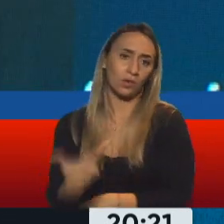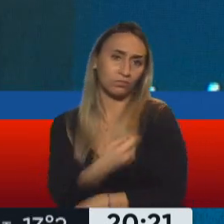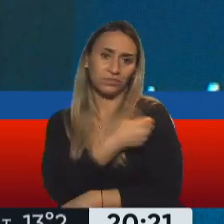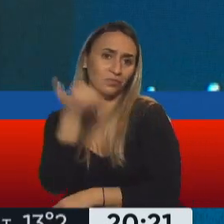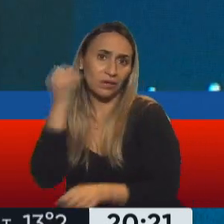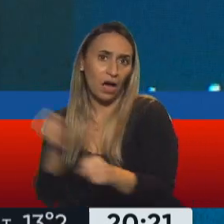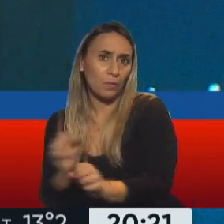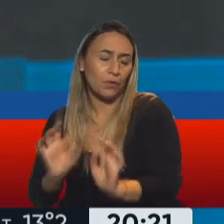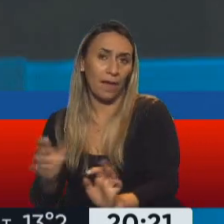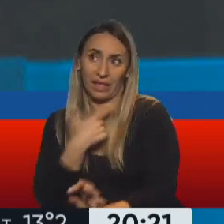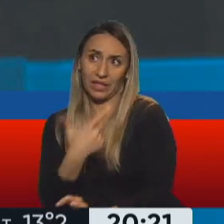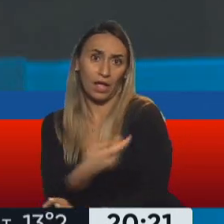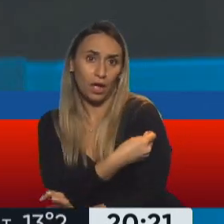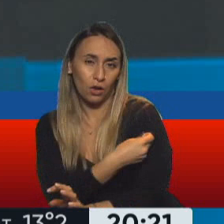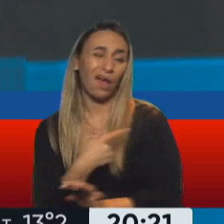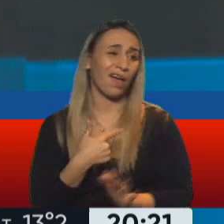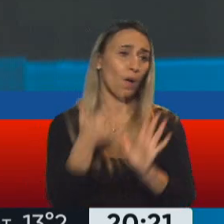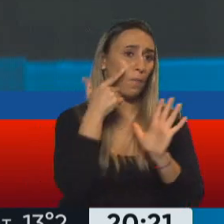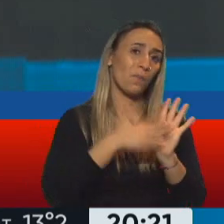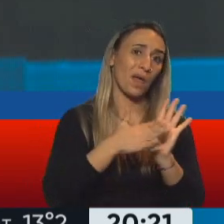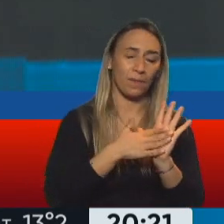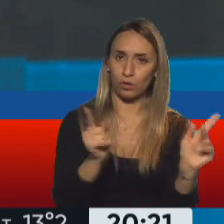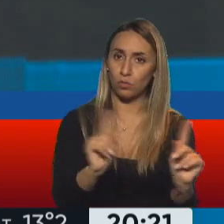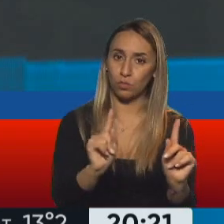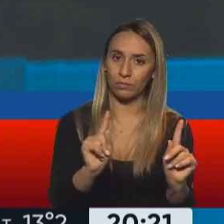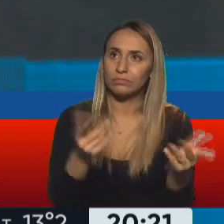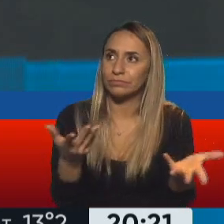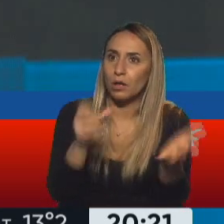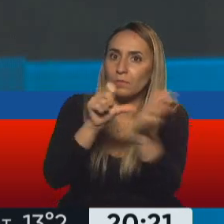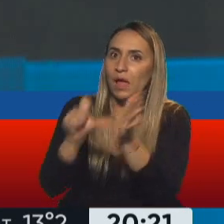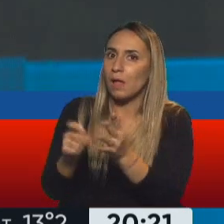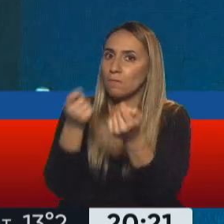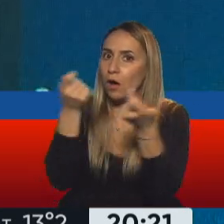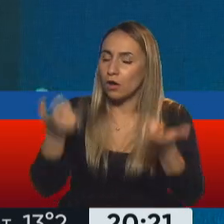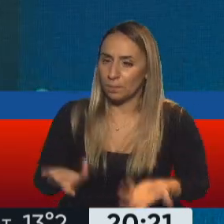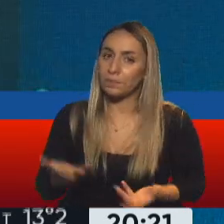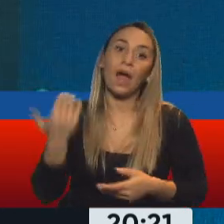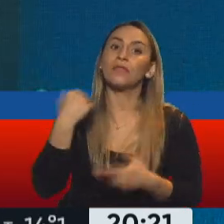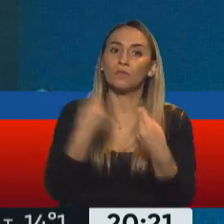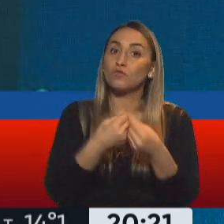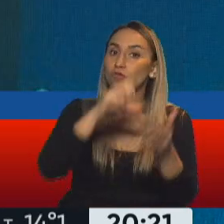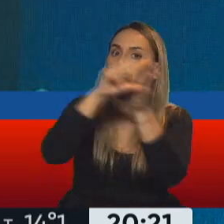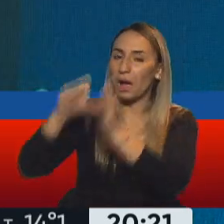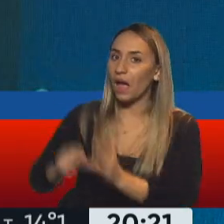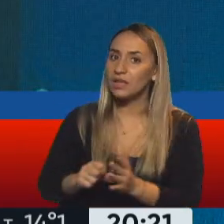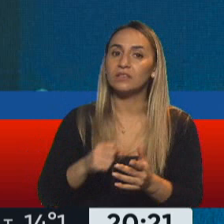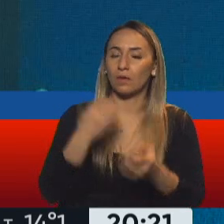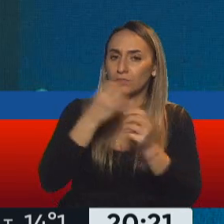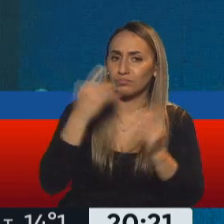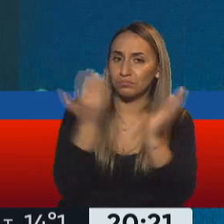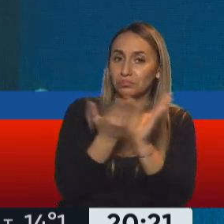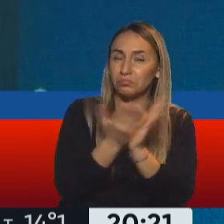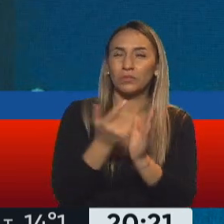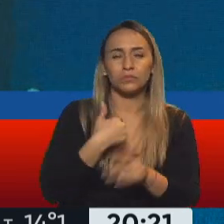aprobadas en mi país. Hay un efecto que... O sea que están quedando pocos países. Le digo, ha bajado significativamente y me llamó la atención. Hoy hacía